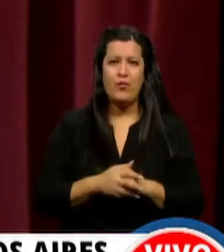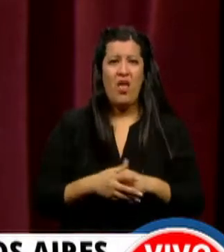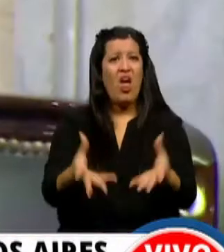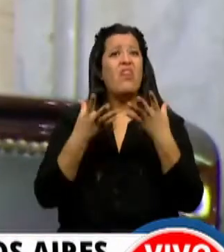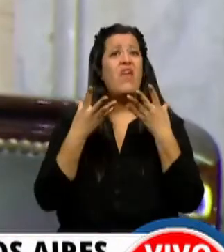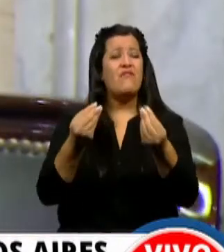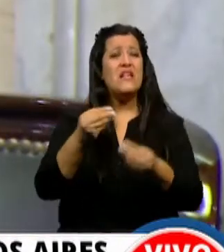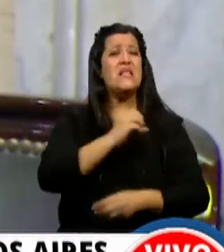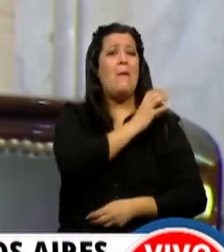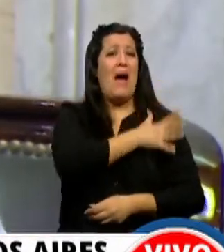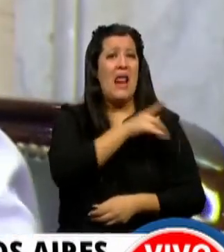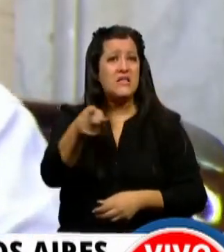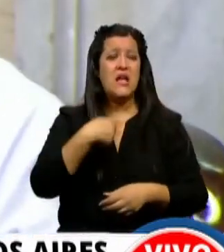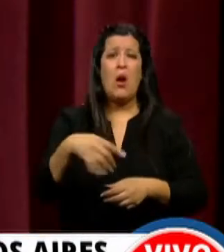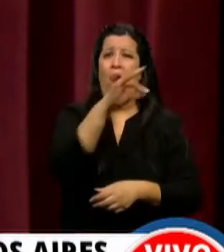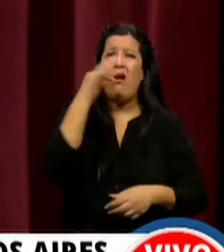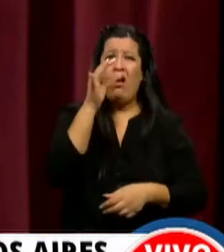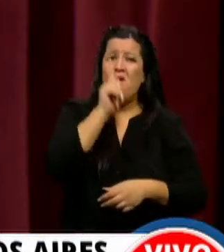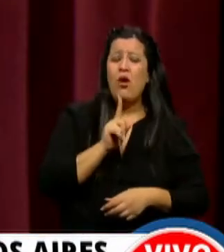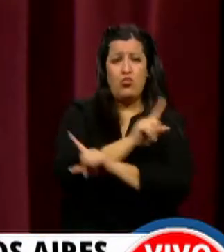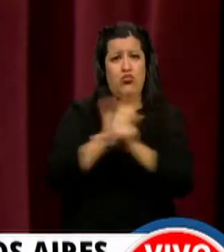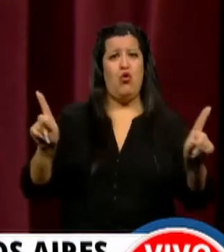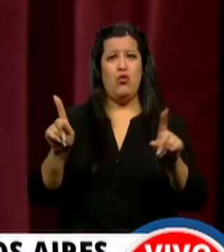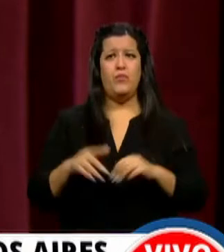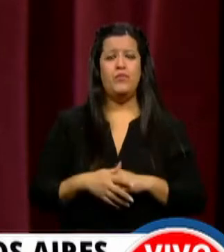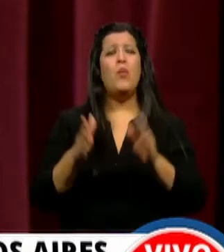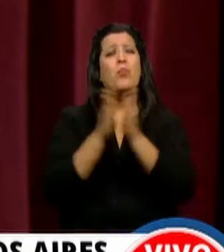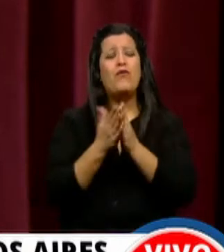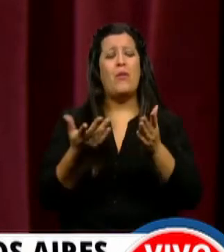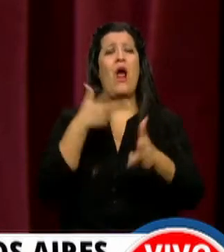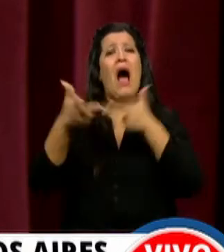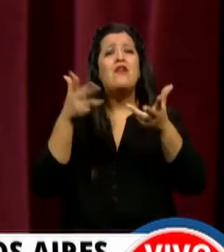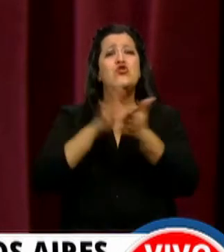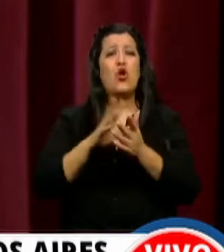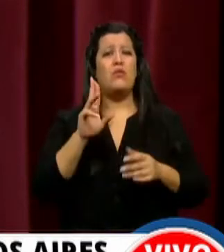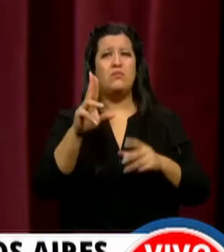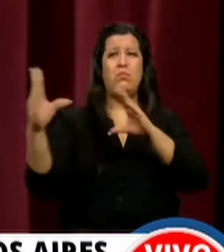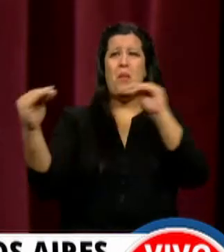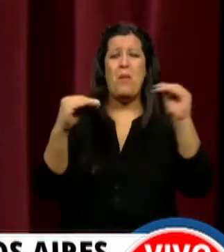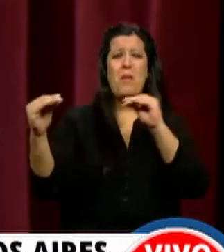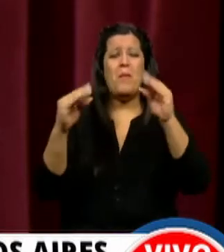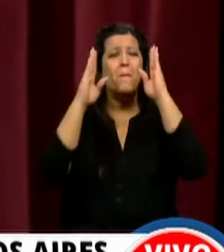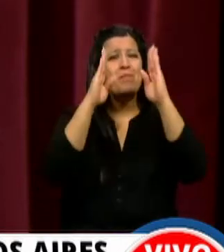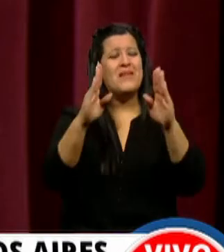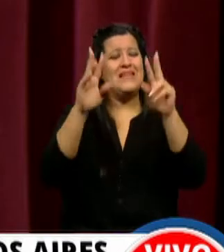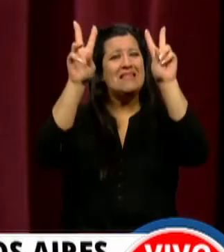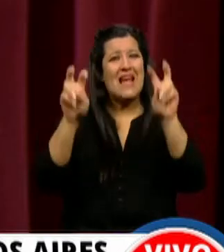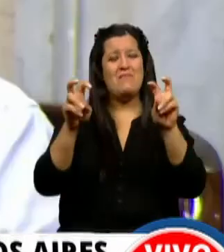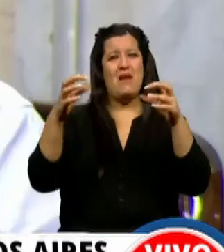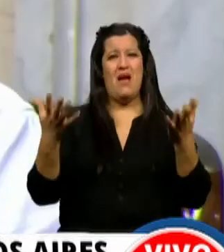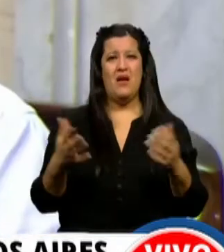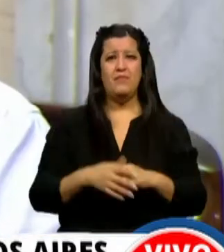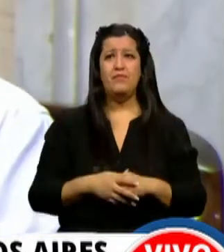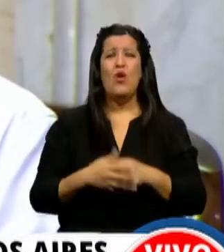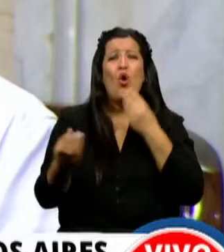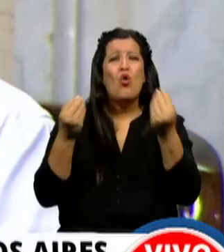del pueblo palestino no nos van a hacer callar. Ya está, señor diputado, diríjase por favor. Vamos a la cuestión de privilegio. A la presidencia para el tema puntual. ¿Cómo